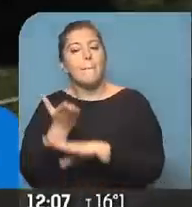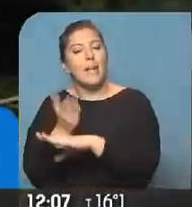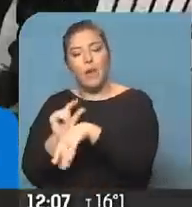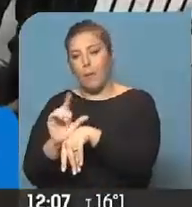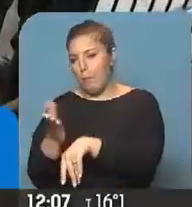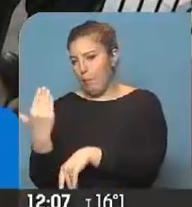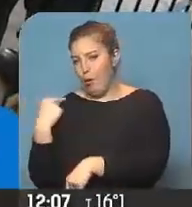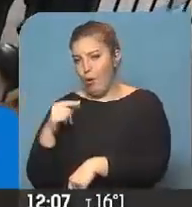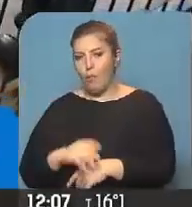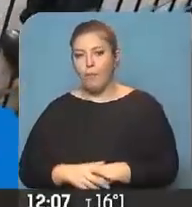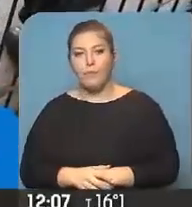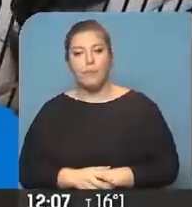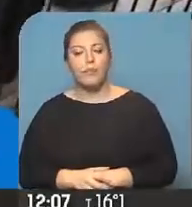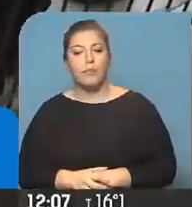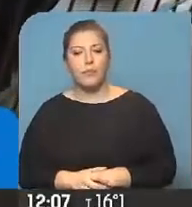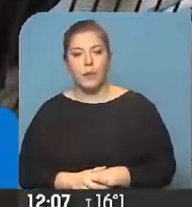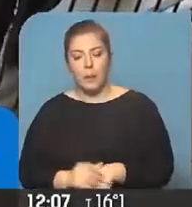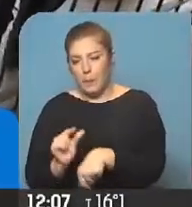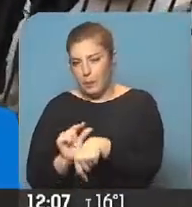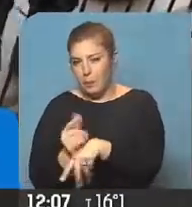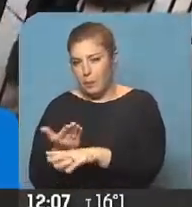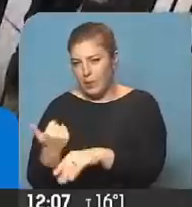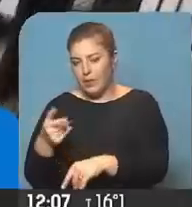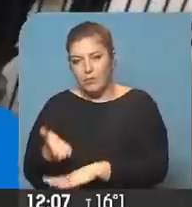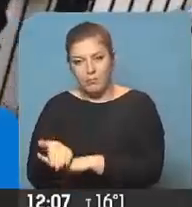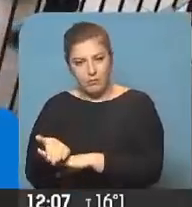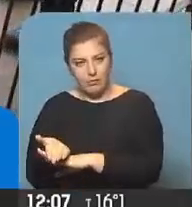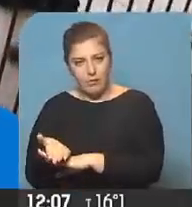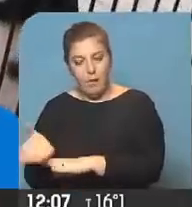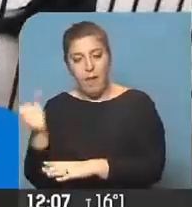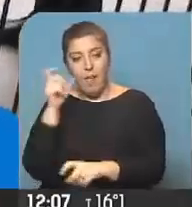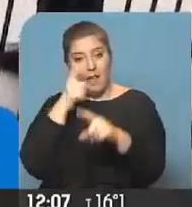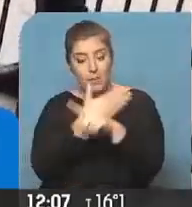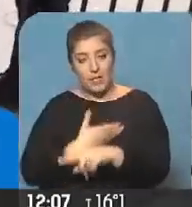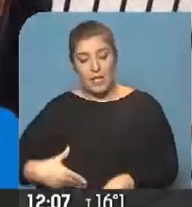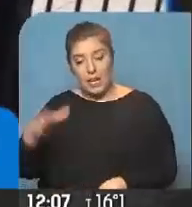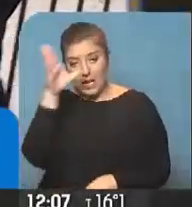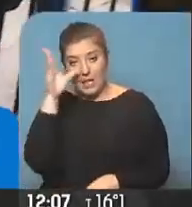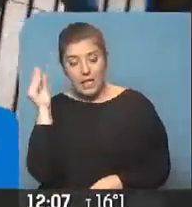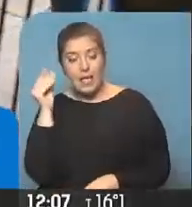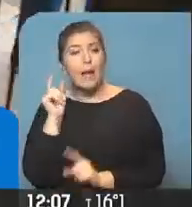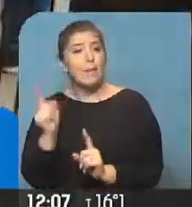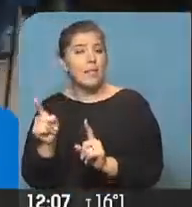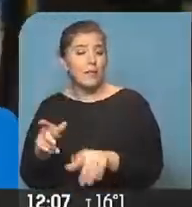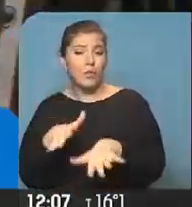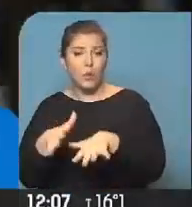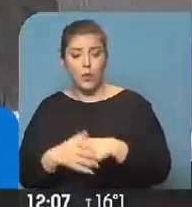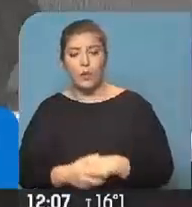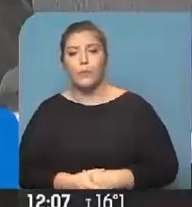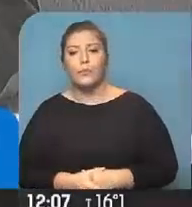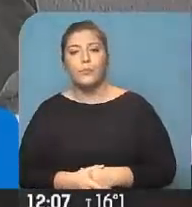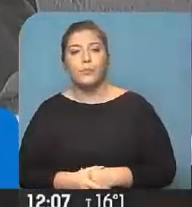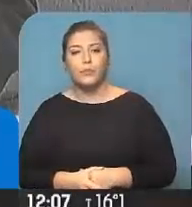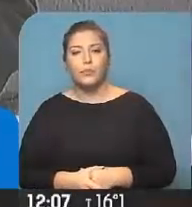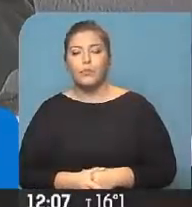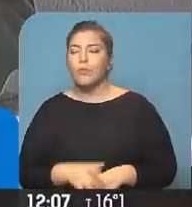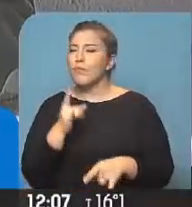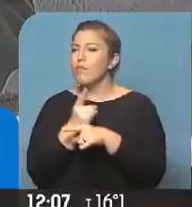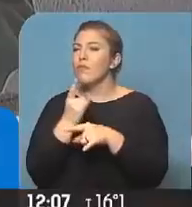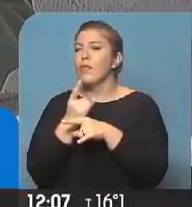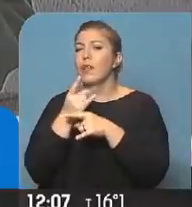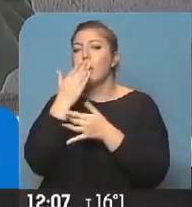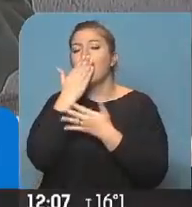poquitos minutos, prácticamente esta mañana, con la presidenta Cristina Fernández en el mismo sentido. Sí. No, siempre la presentación de